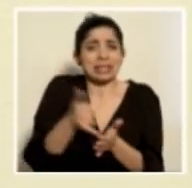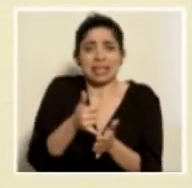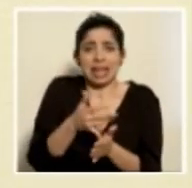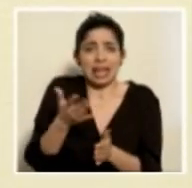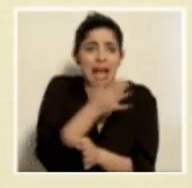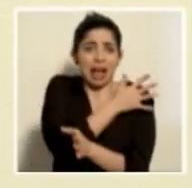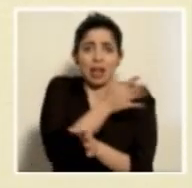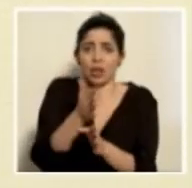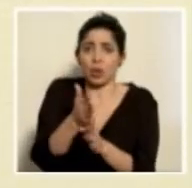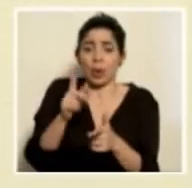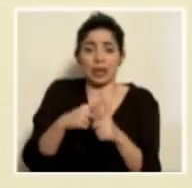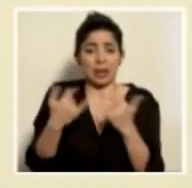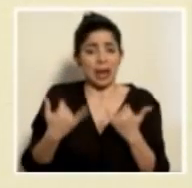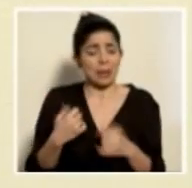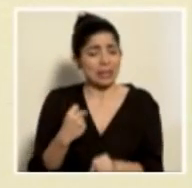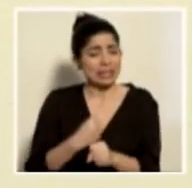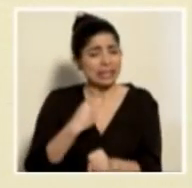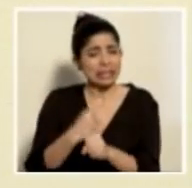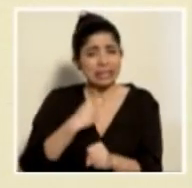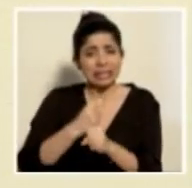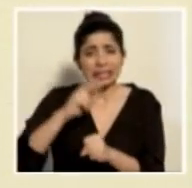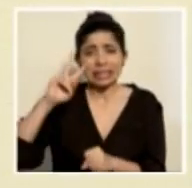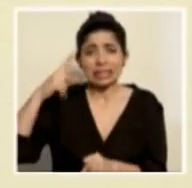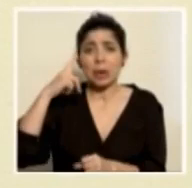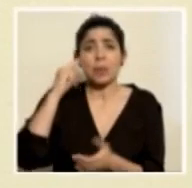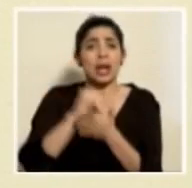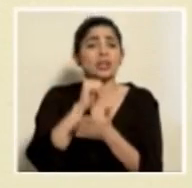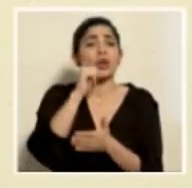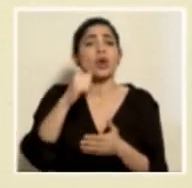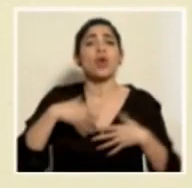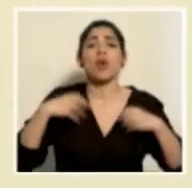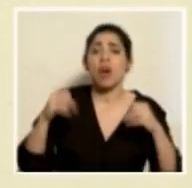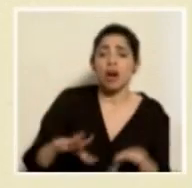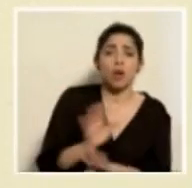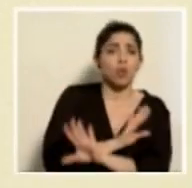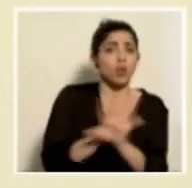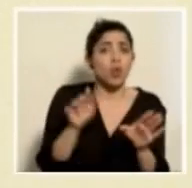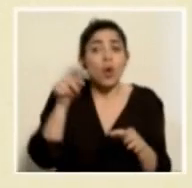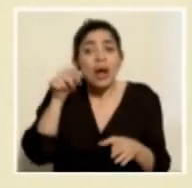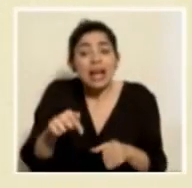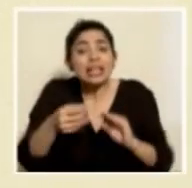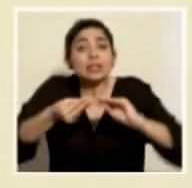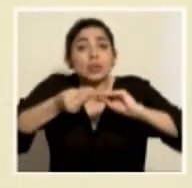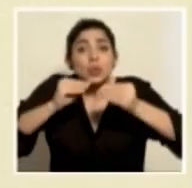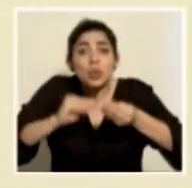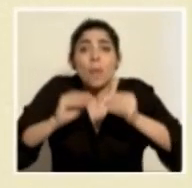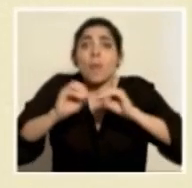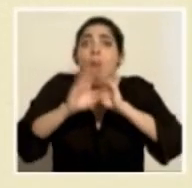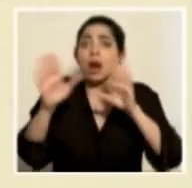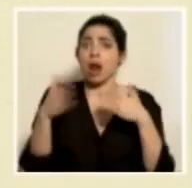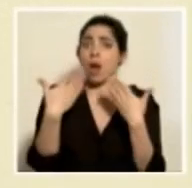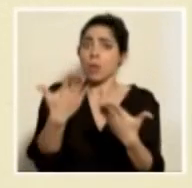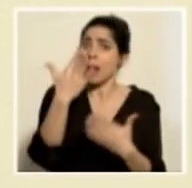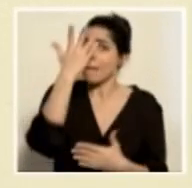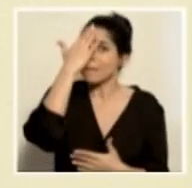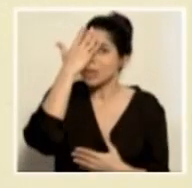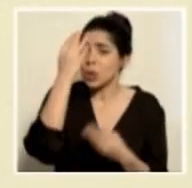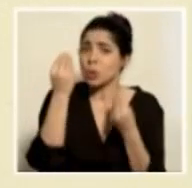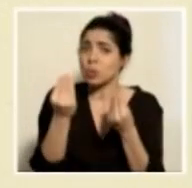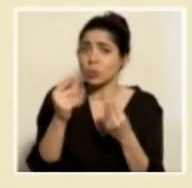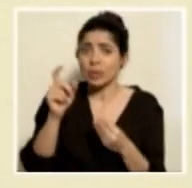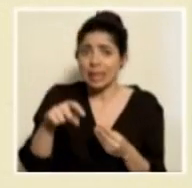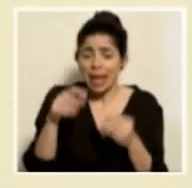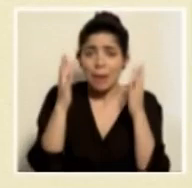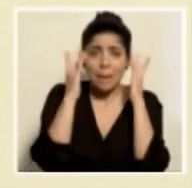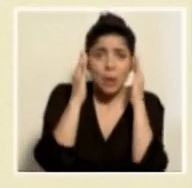pues trabajando, y por eso yo les pido por favor no desfallezcan, no se rindan. O sea, estas cifras claro que nos tienen que preocupar mucho. Por eso es